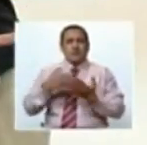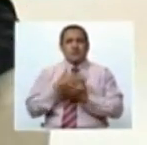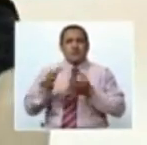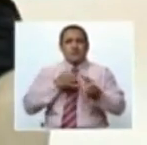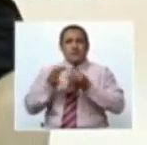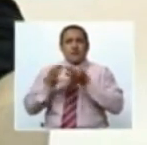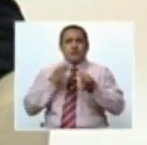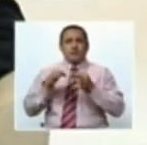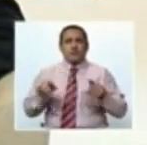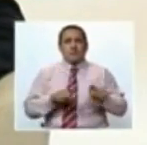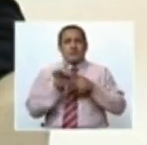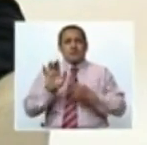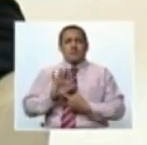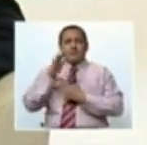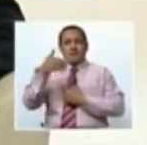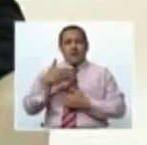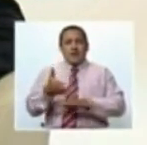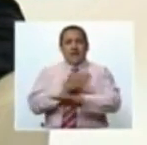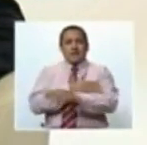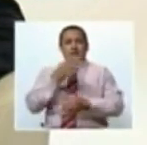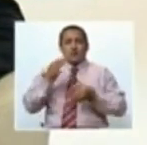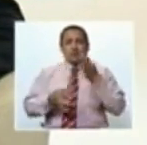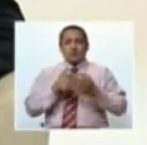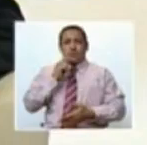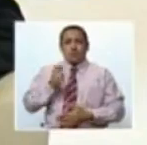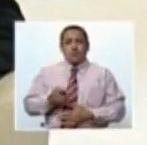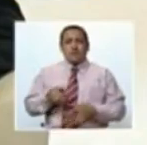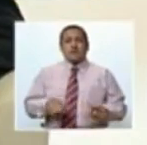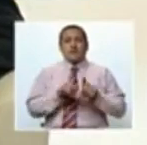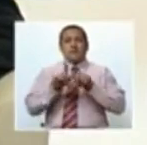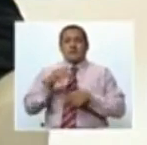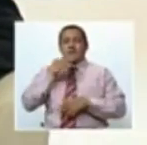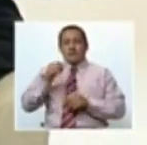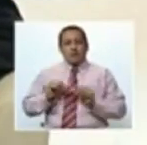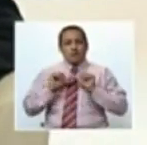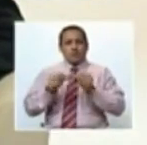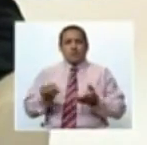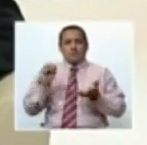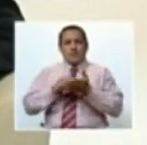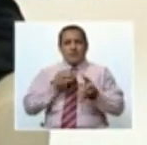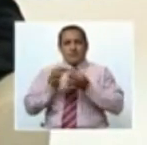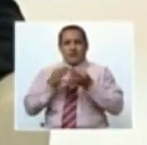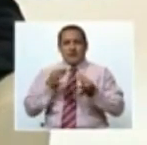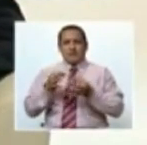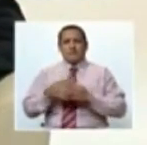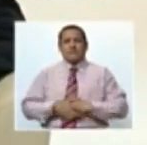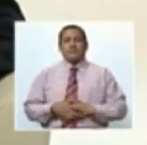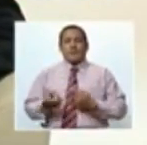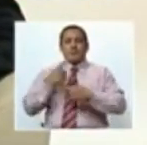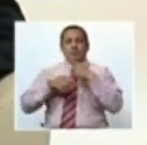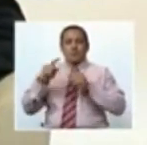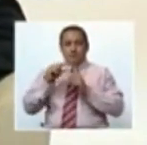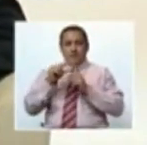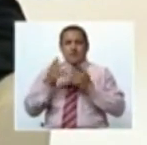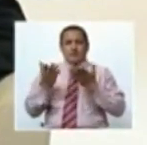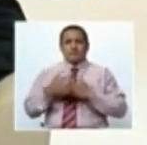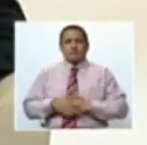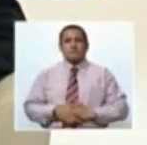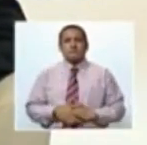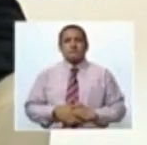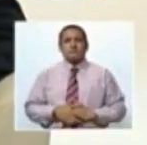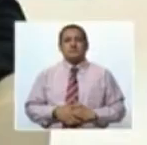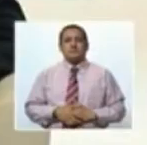pluralidad de interpretaciones que se han dado en el Tribunal Constitucional y que seguramente seguirá dando mucho que hablar. Volvemos con las frases